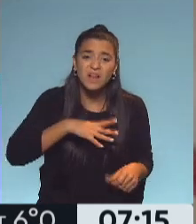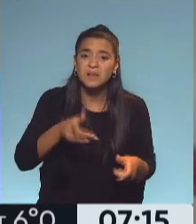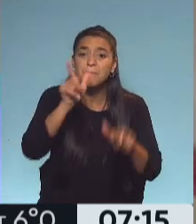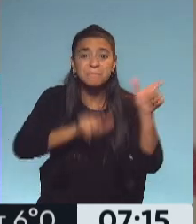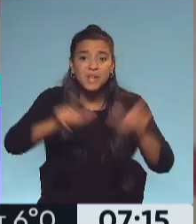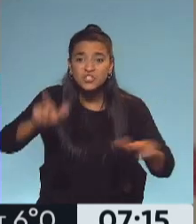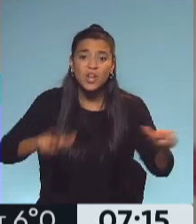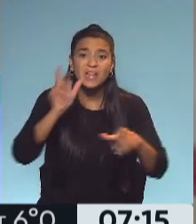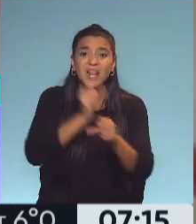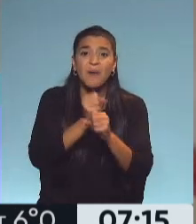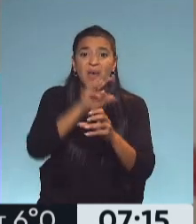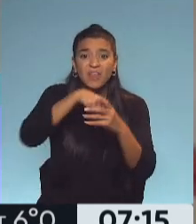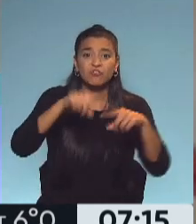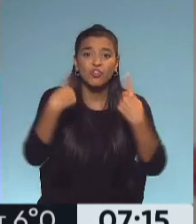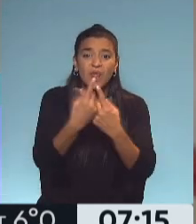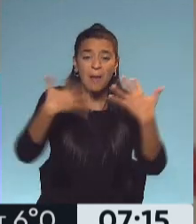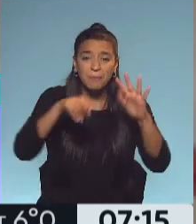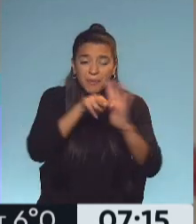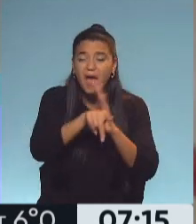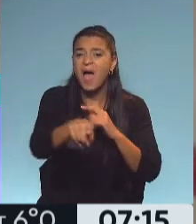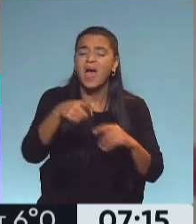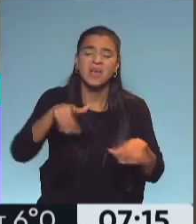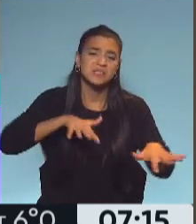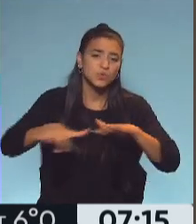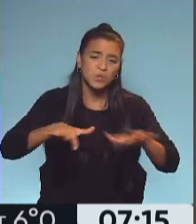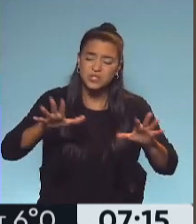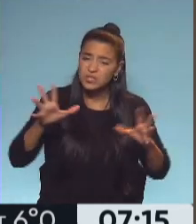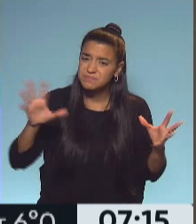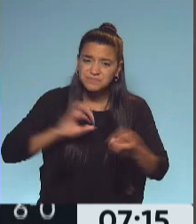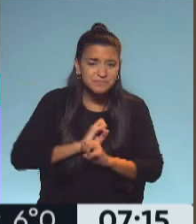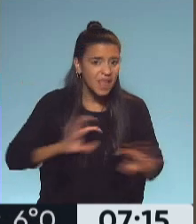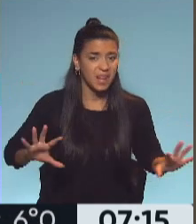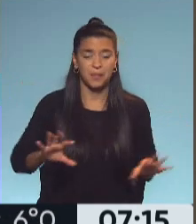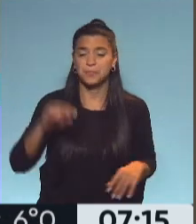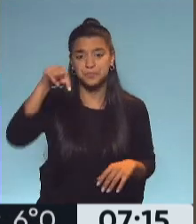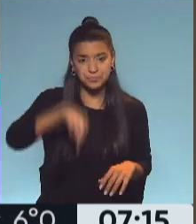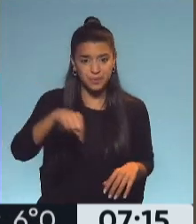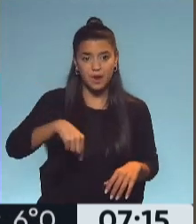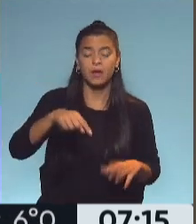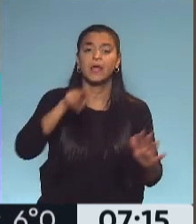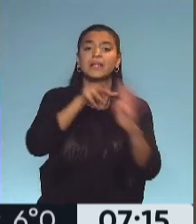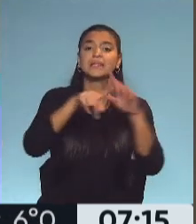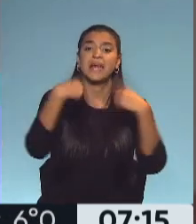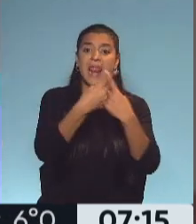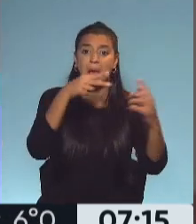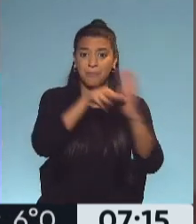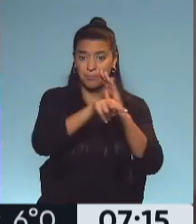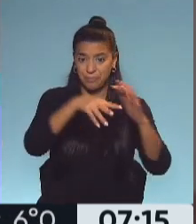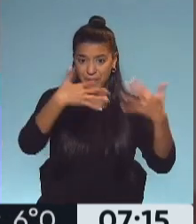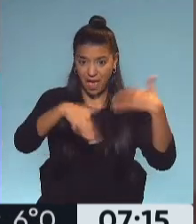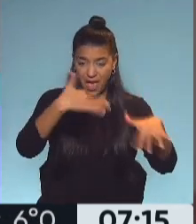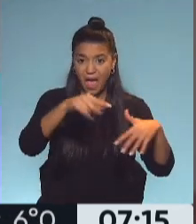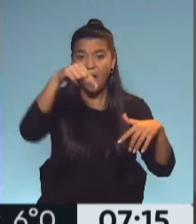intensivistas estamos en una situación absolutamente crítica. En este momento las terapias intensivas